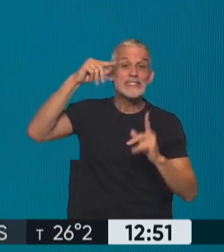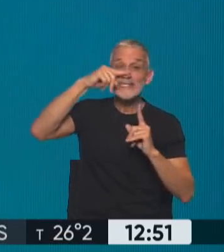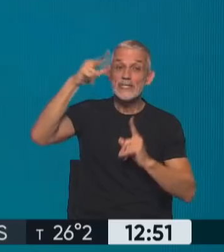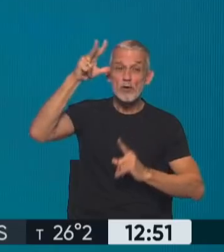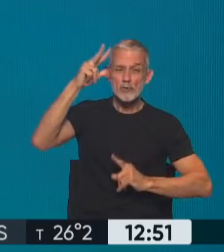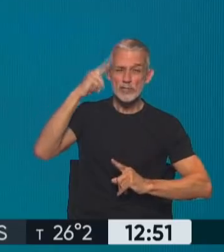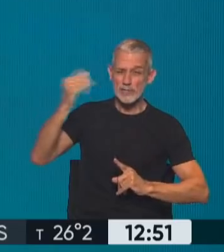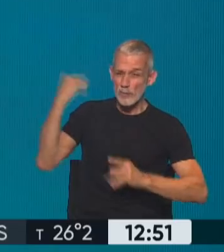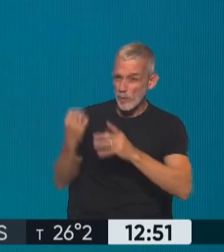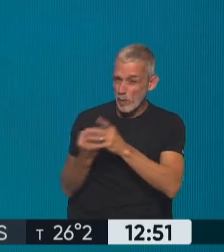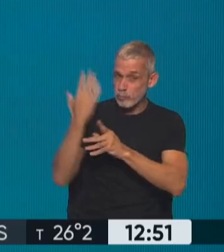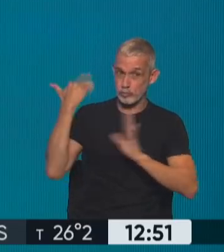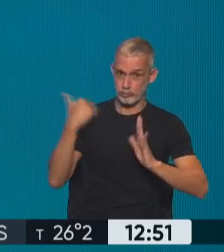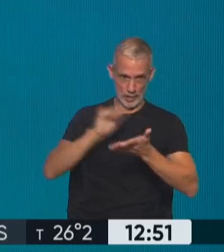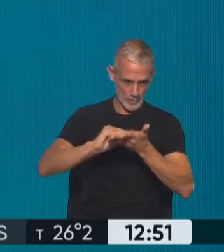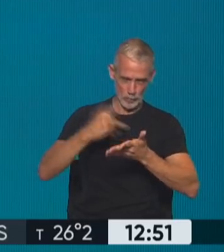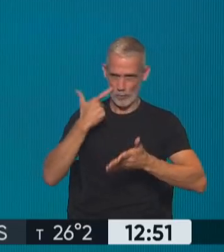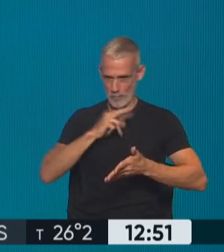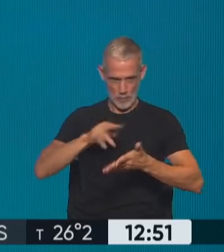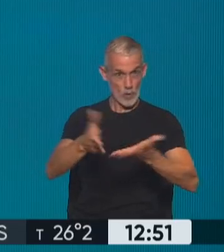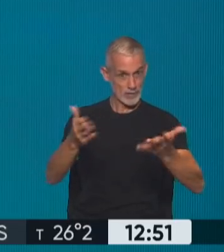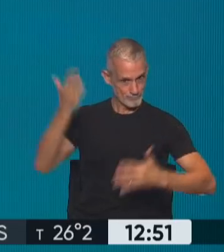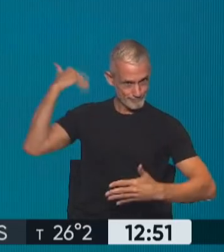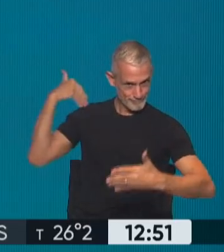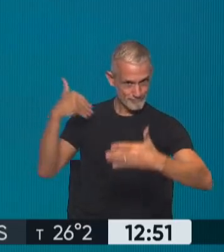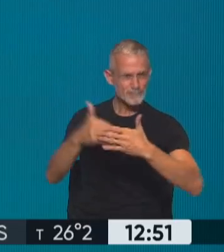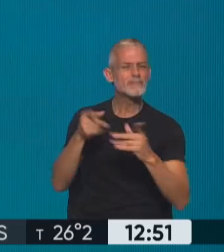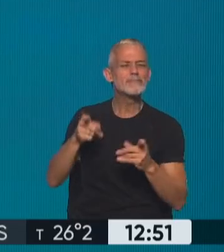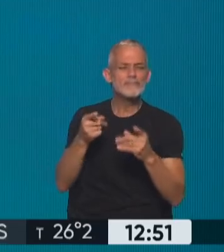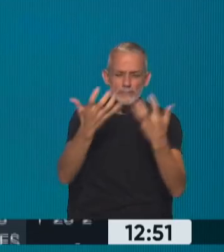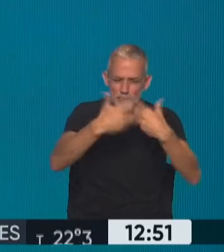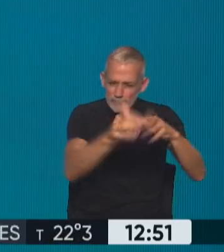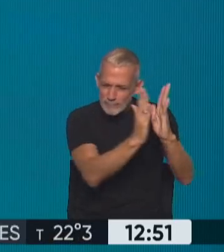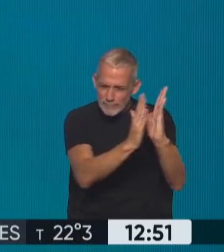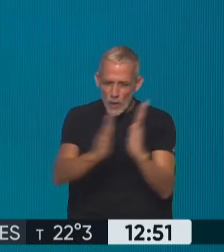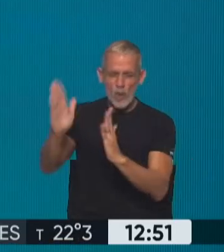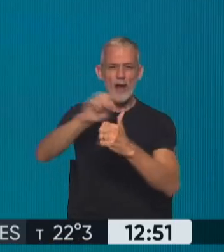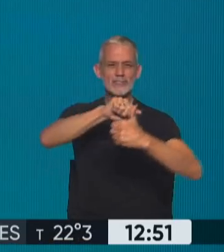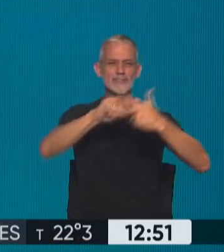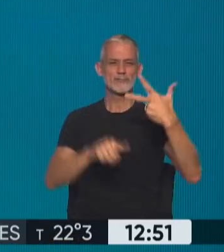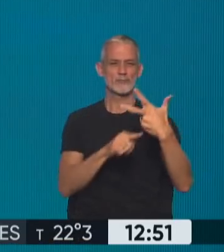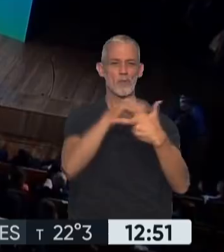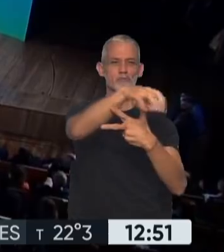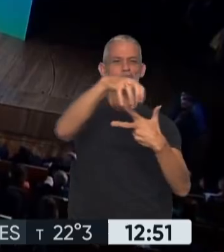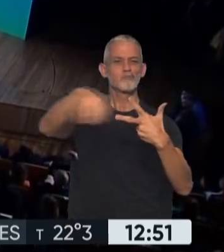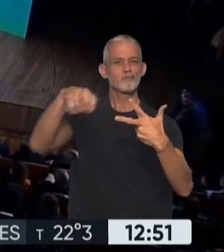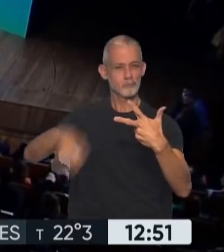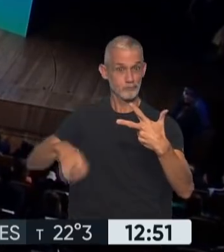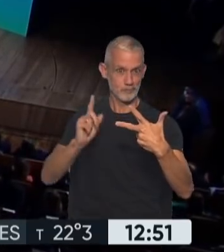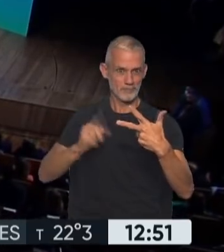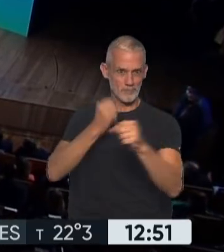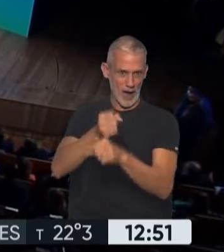1789, legisladores y legisladoras. De ahí data la organización institucional que